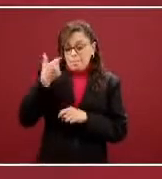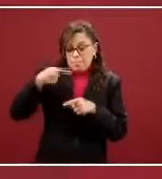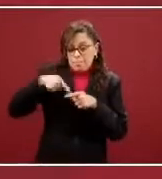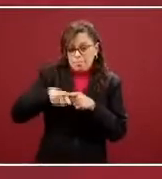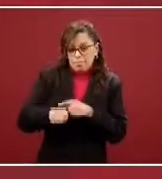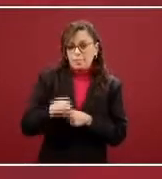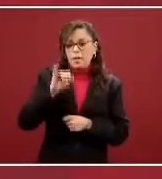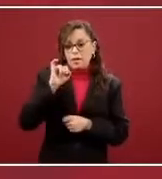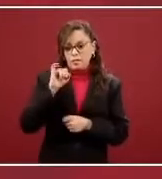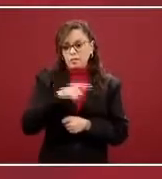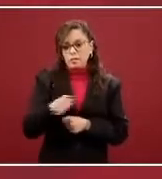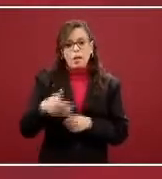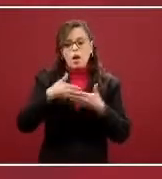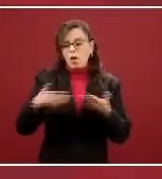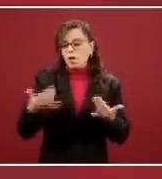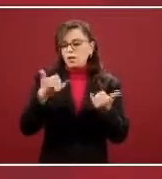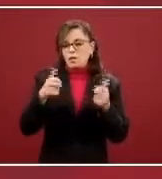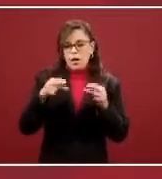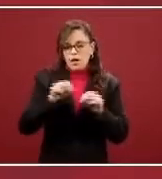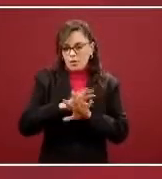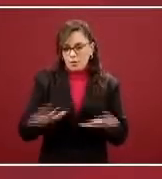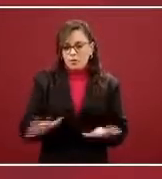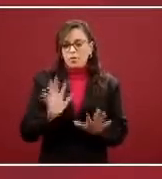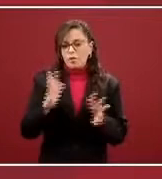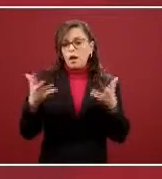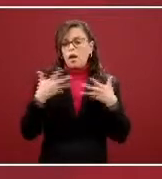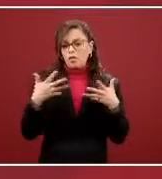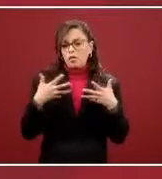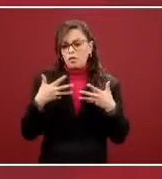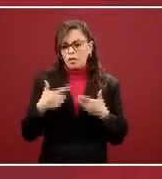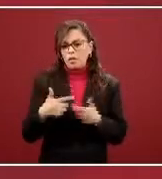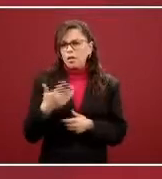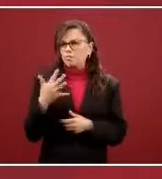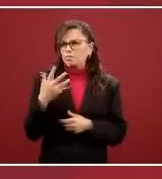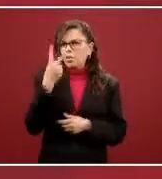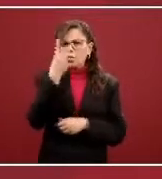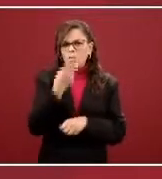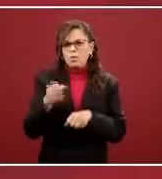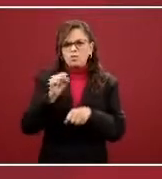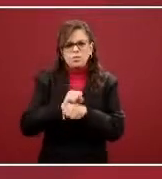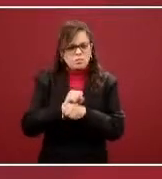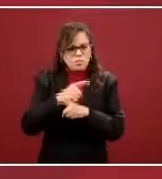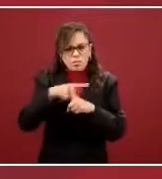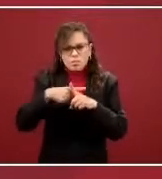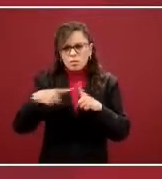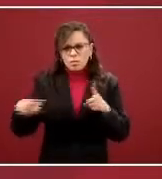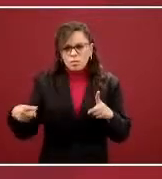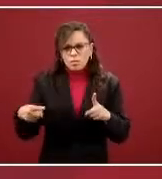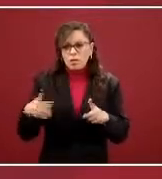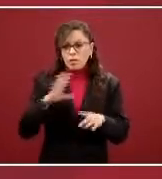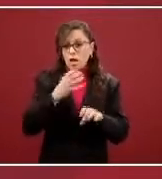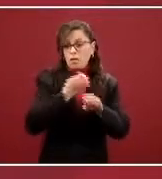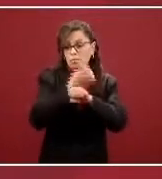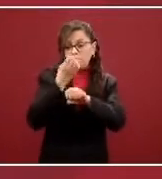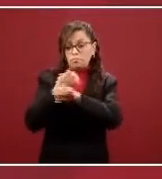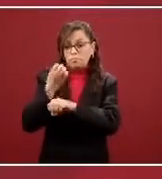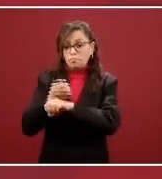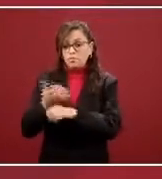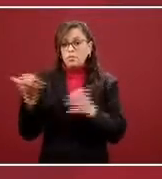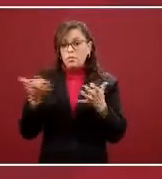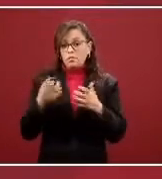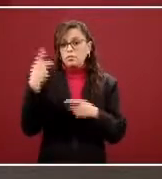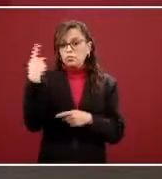principio, Ya en no. los primeros casos ya no. De hecho, tenemos ya prácticamente 2 semanas y media que los estados están realizando